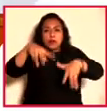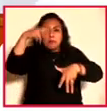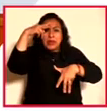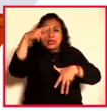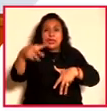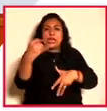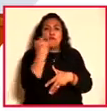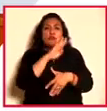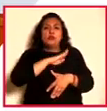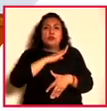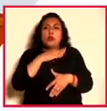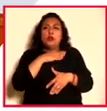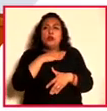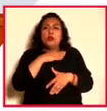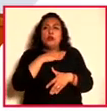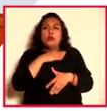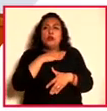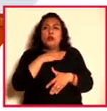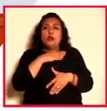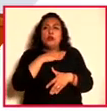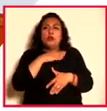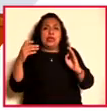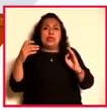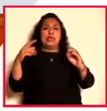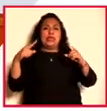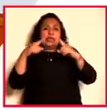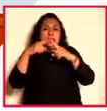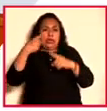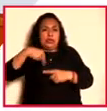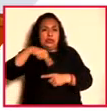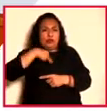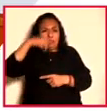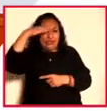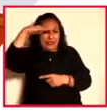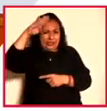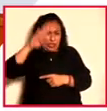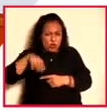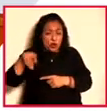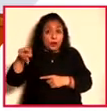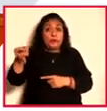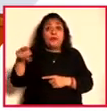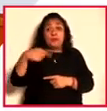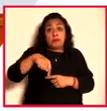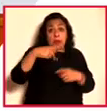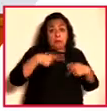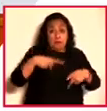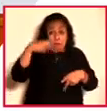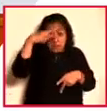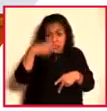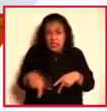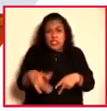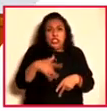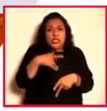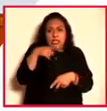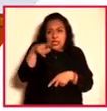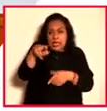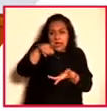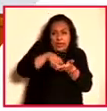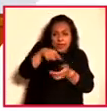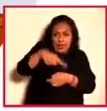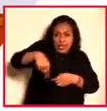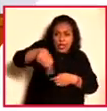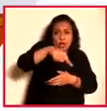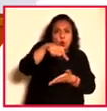la Catedral de Nuestra Señora de Los Ángeles y donde los mexicanos sienten que ahí surge toda la parte de